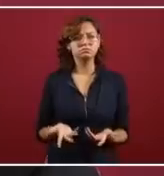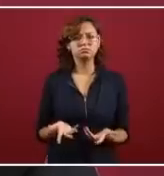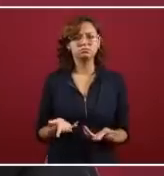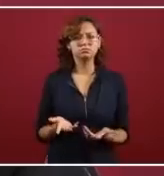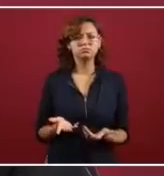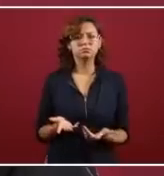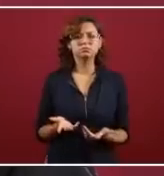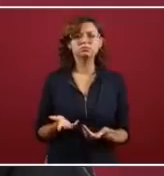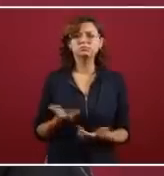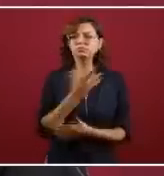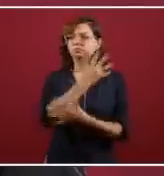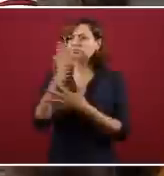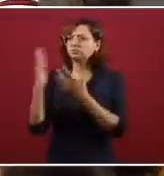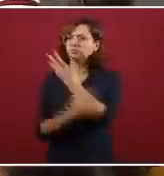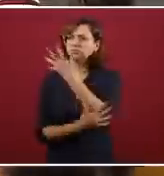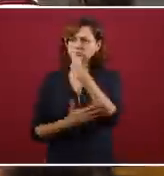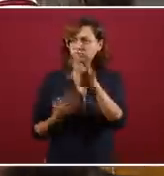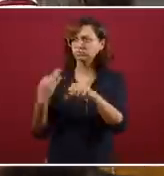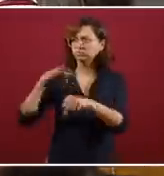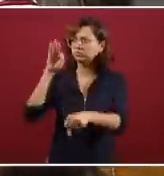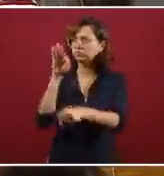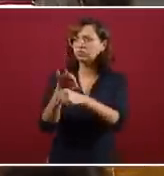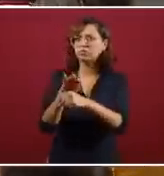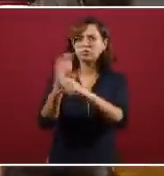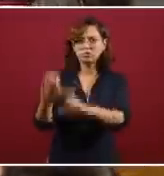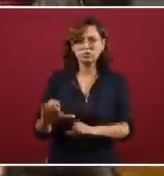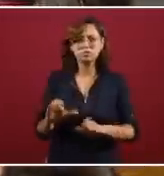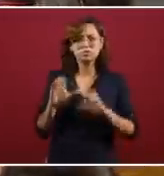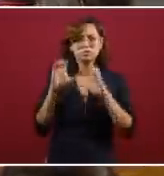protegiendo el medio ambiente.